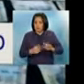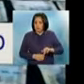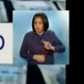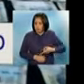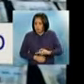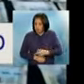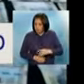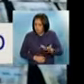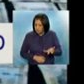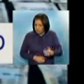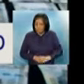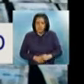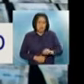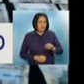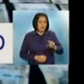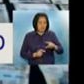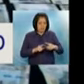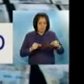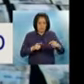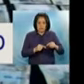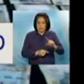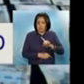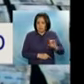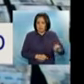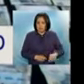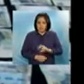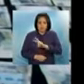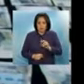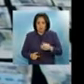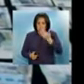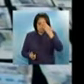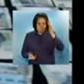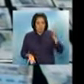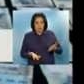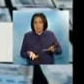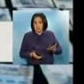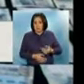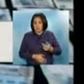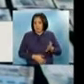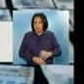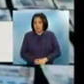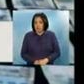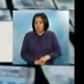en billetes de 100 y 200. No supo decir de dónde provenía.